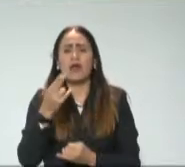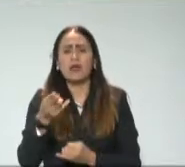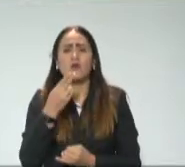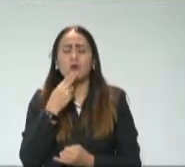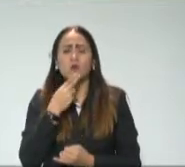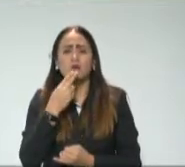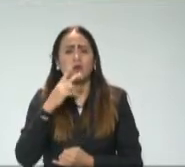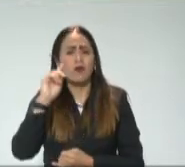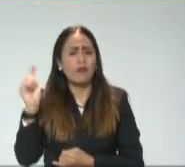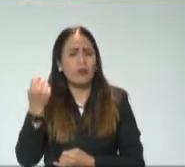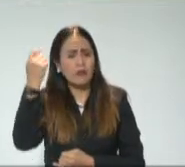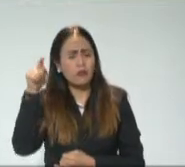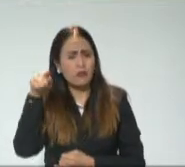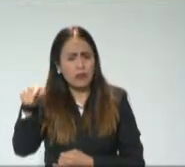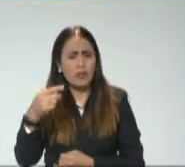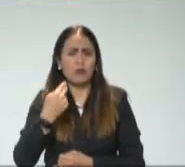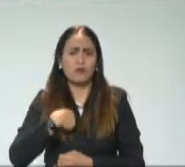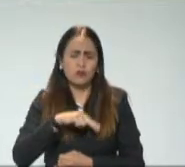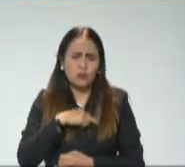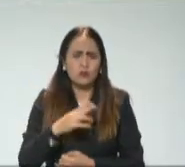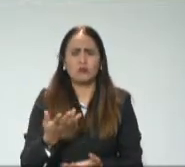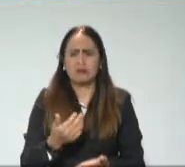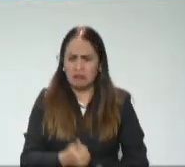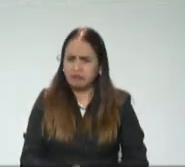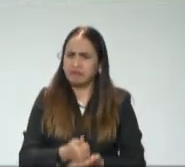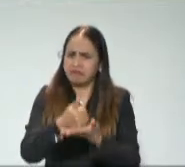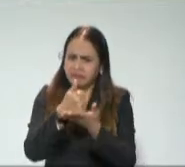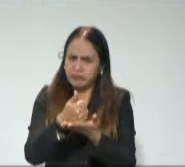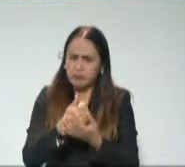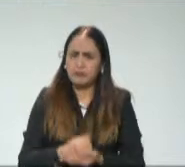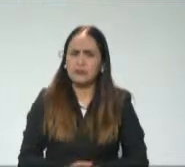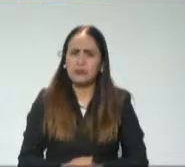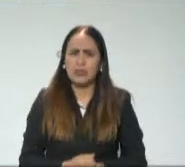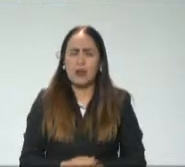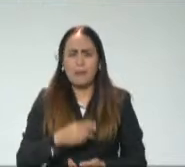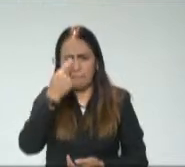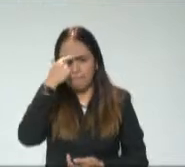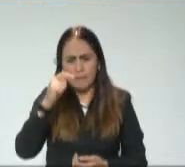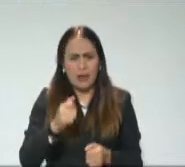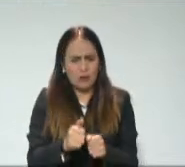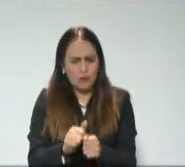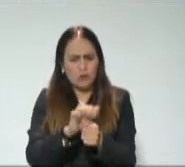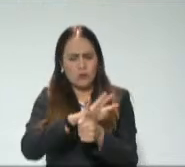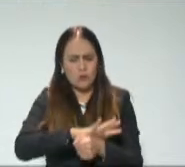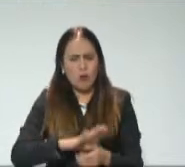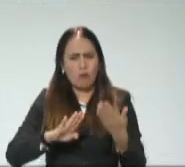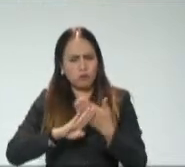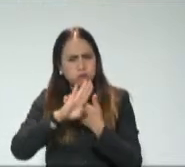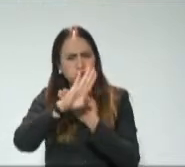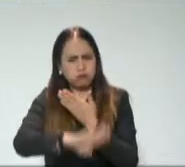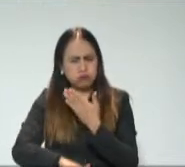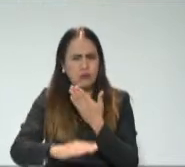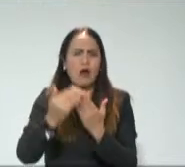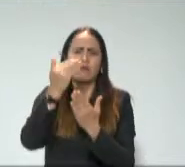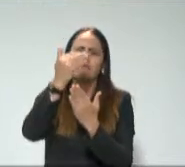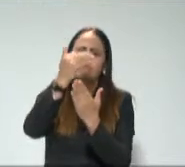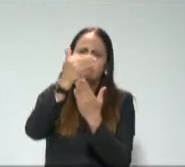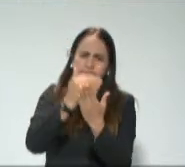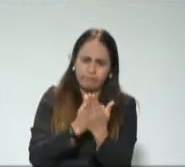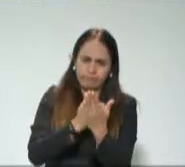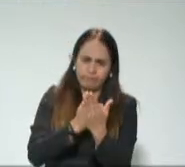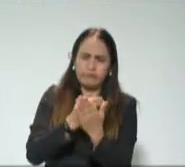tecnologías que que nos pueden ayudar justamente a a a disminuir los efectos de una pandemia como la que